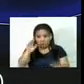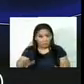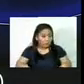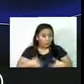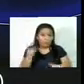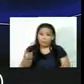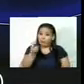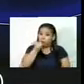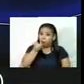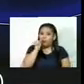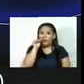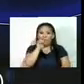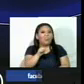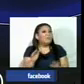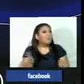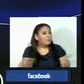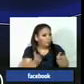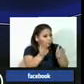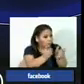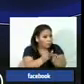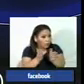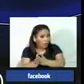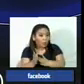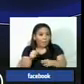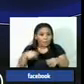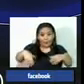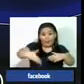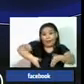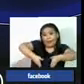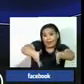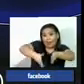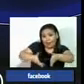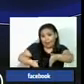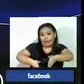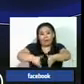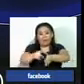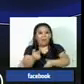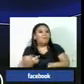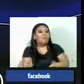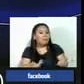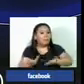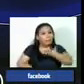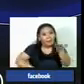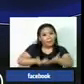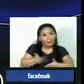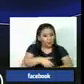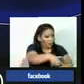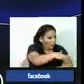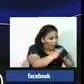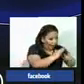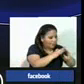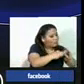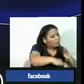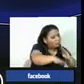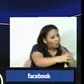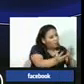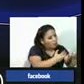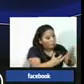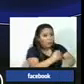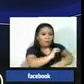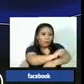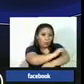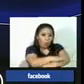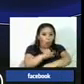Esta situación los llevó a organizarse para salir a una reconocida carretera a vender fruta que recolectan en los patios de sus casas y en